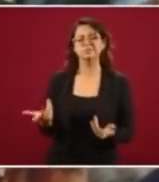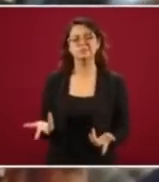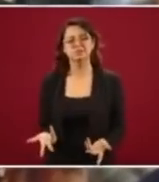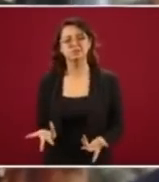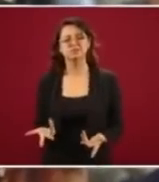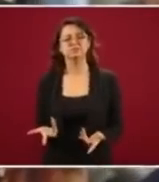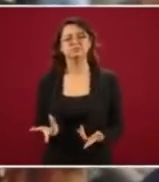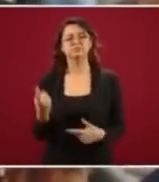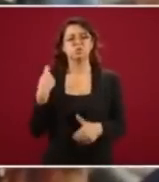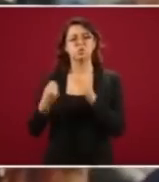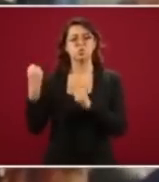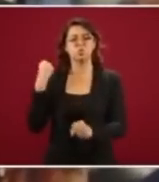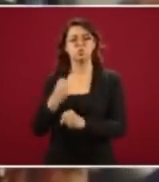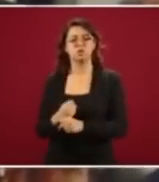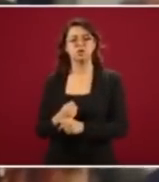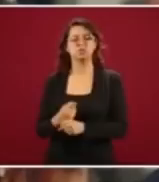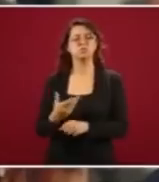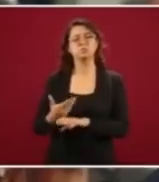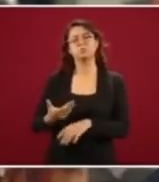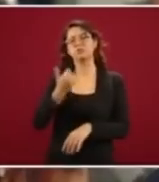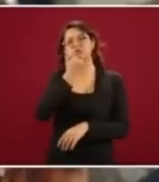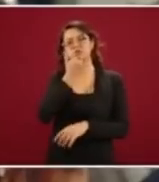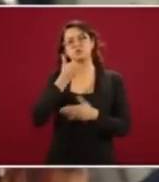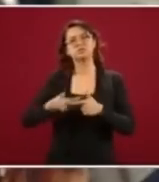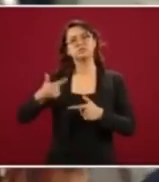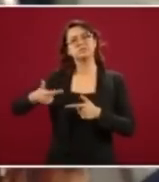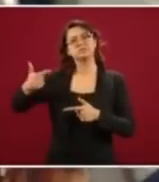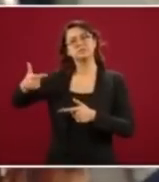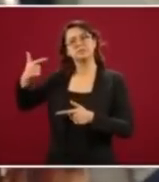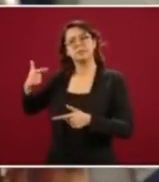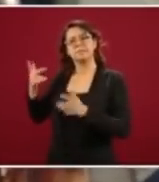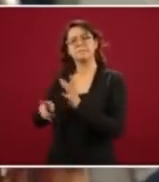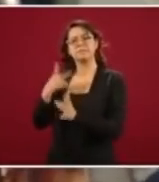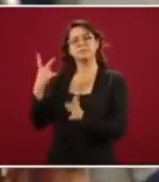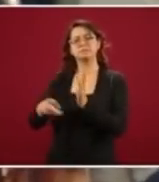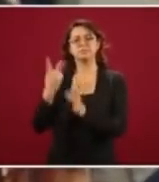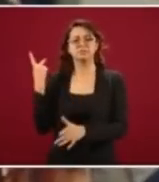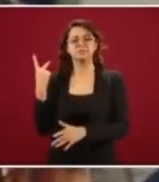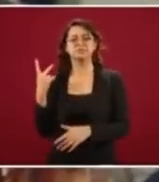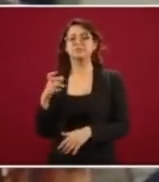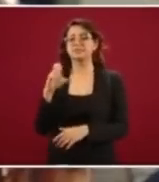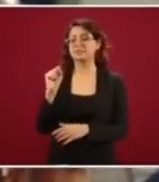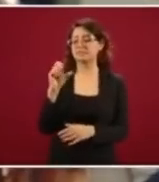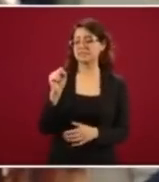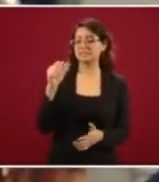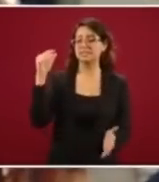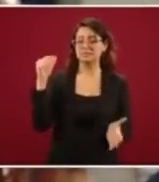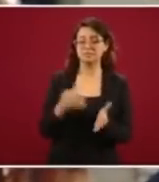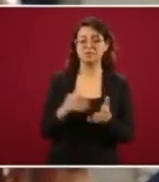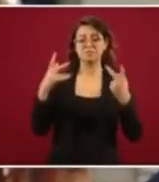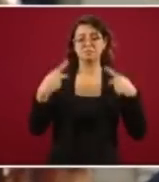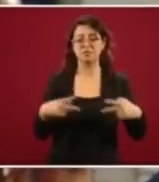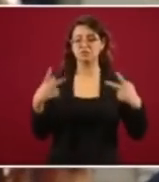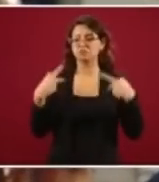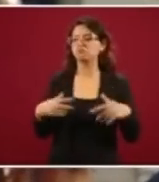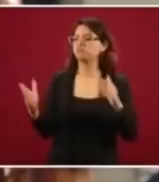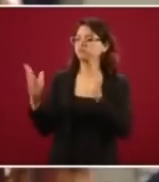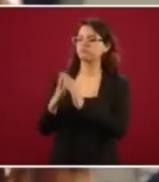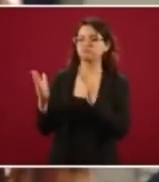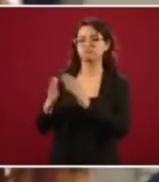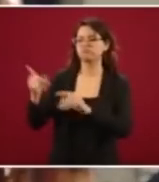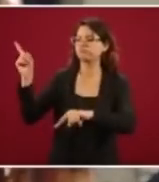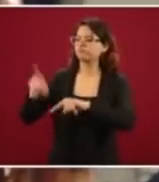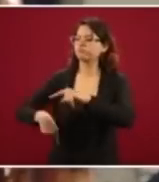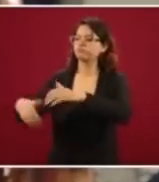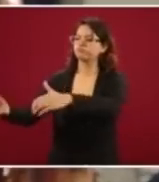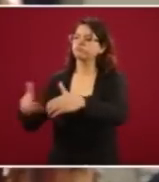y el año pasado, en sexenios pasados, perdón, a muchos derechohabientes se les quitó 60,000, para ser exactos, se les despojaron de sus